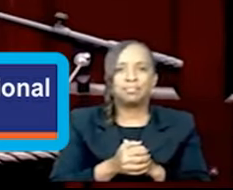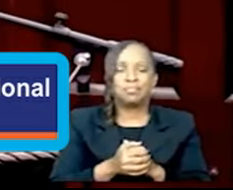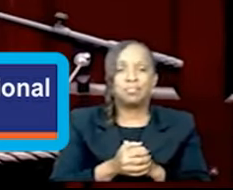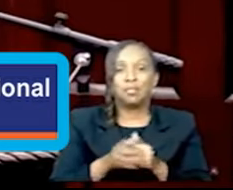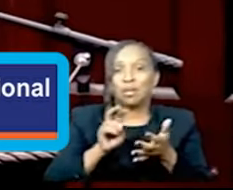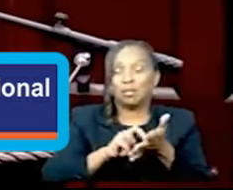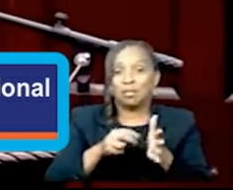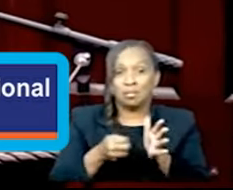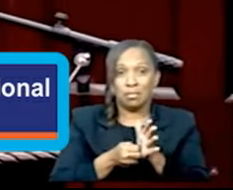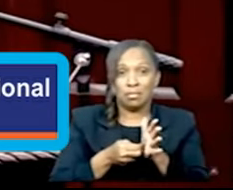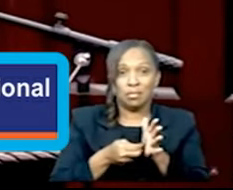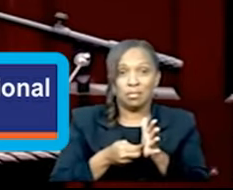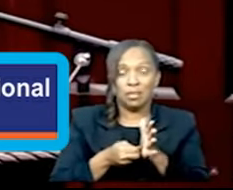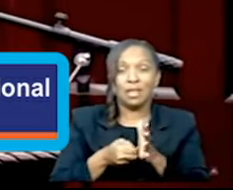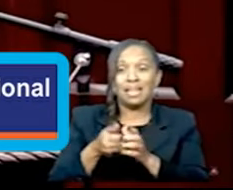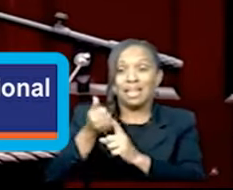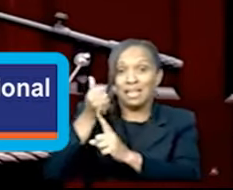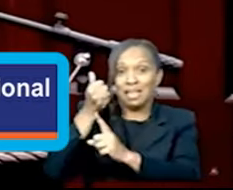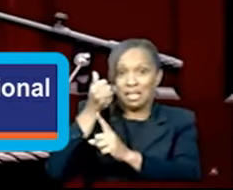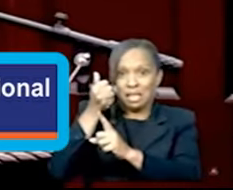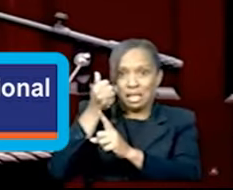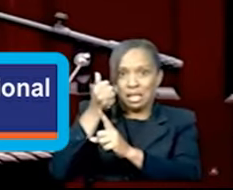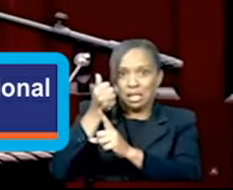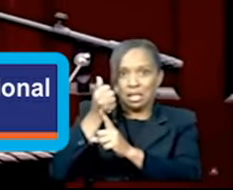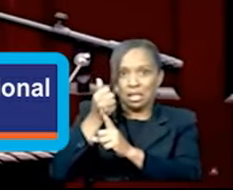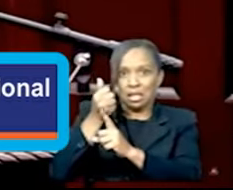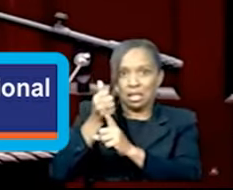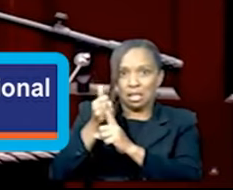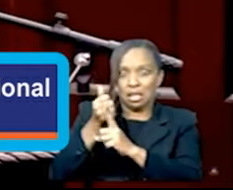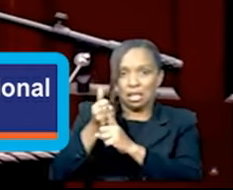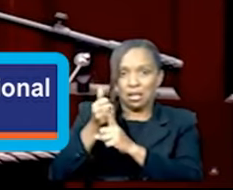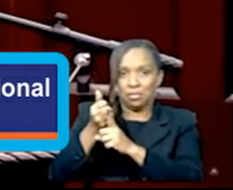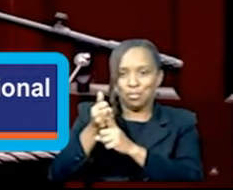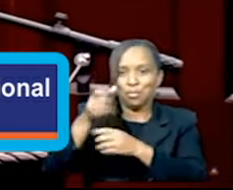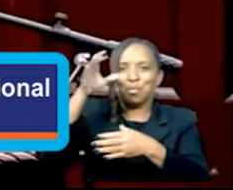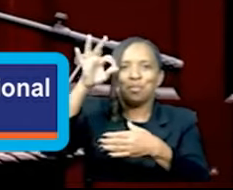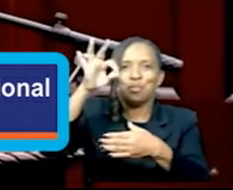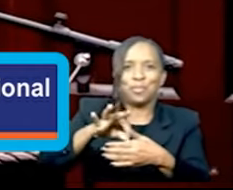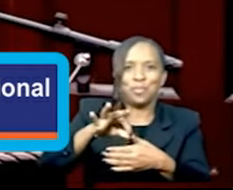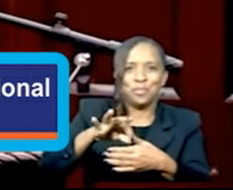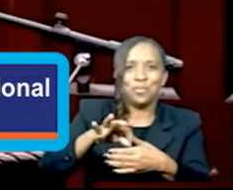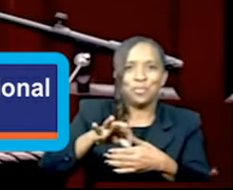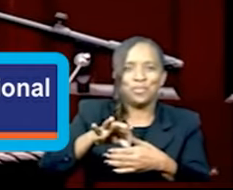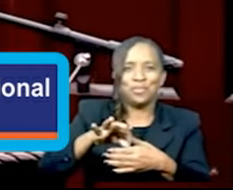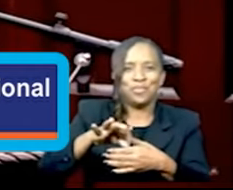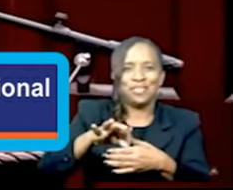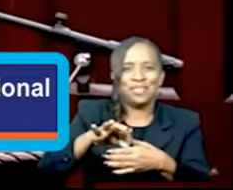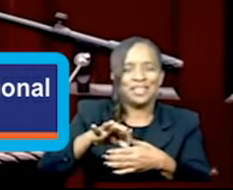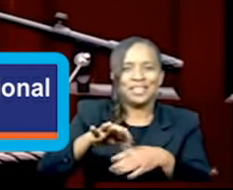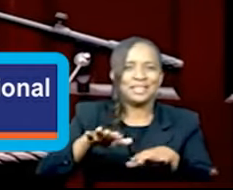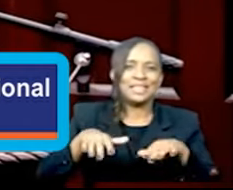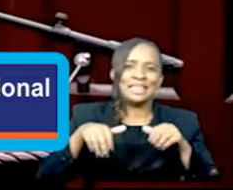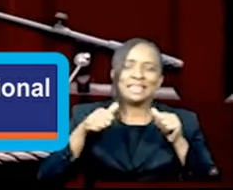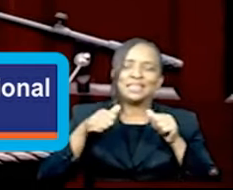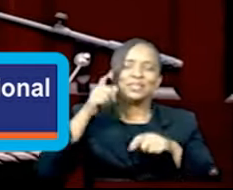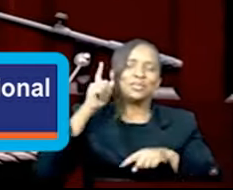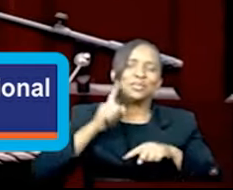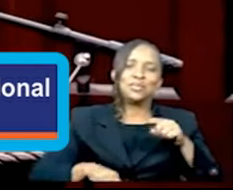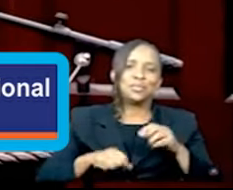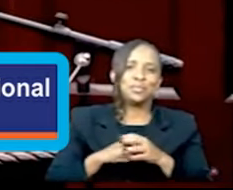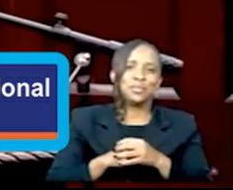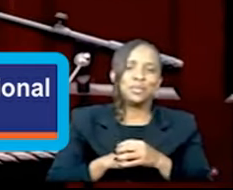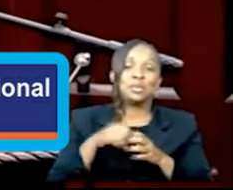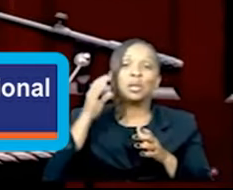tiene, que se pueda dar la circunstancia de que haya un empate y que él con el voto calificado pueda